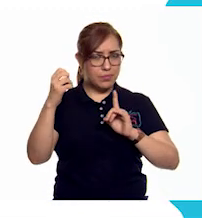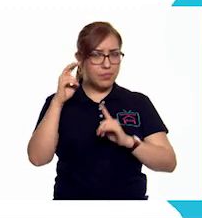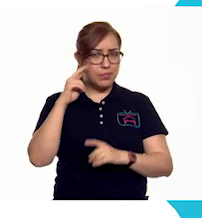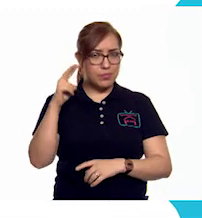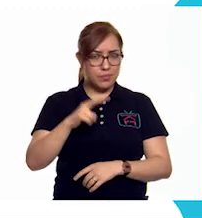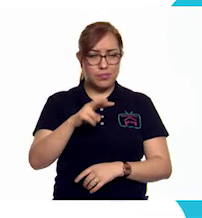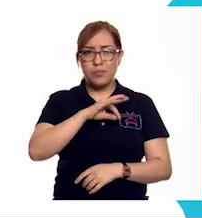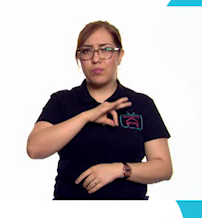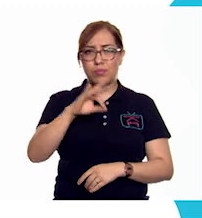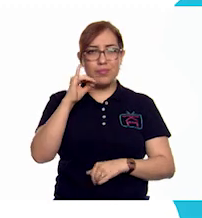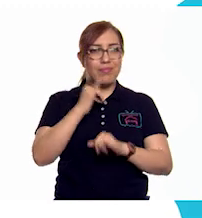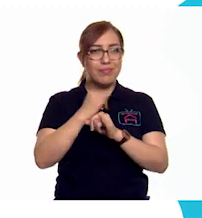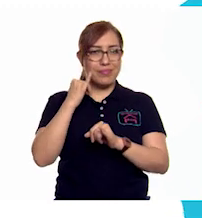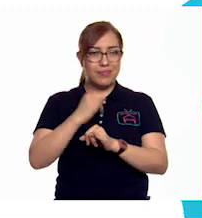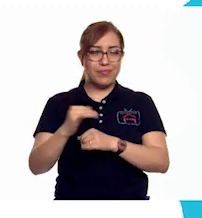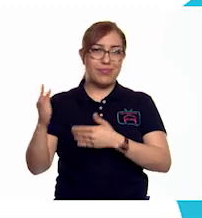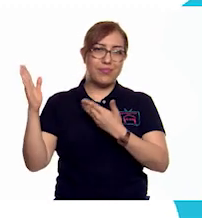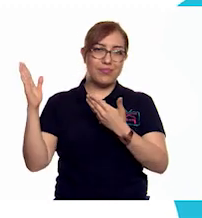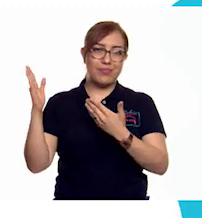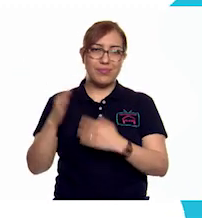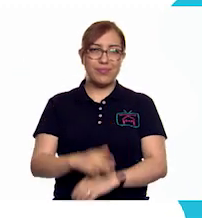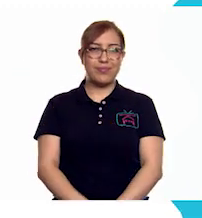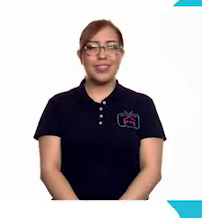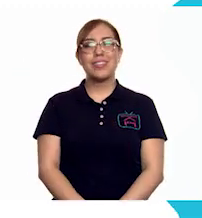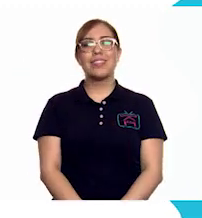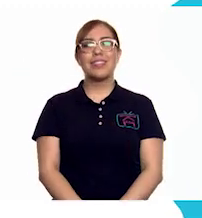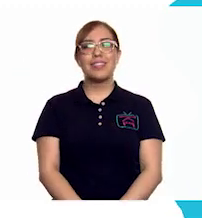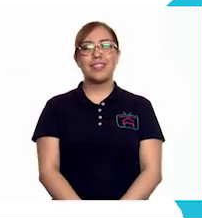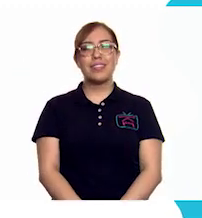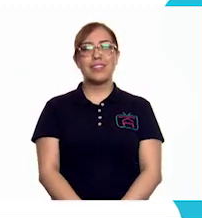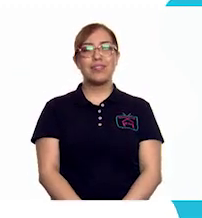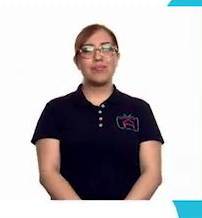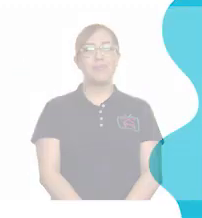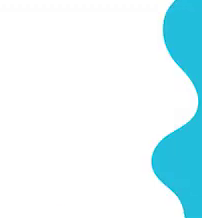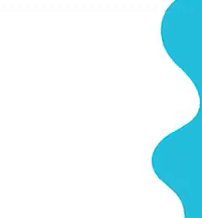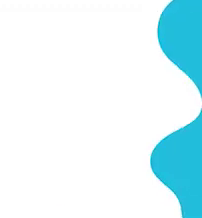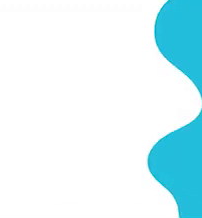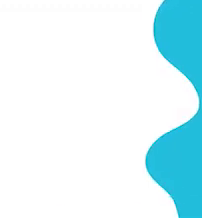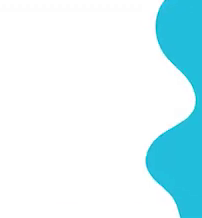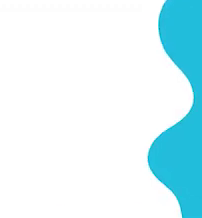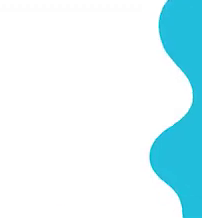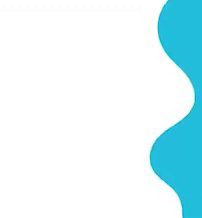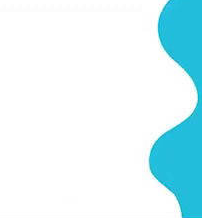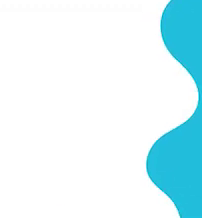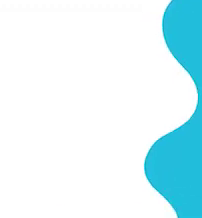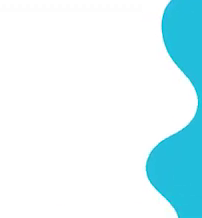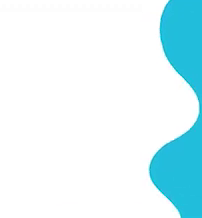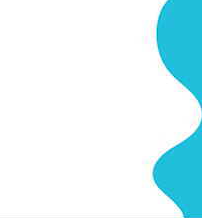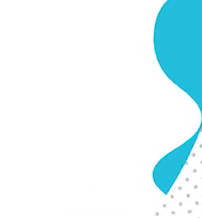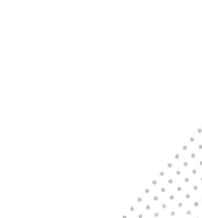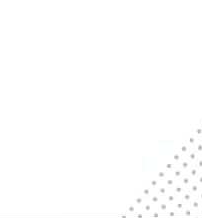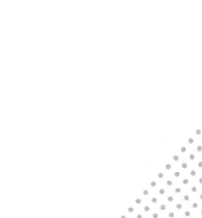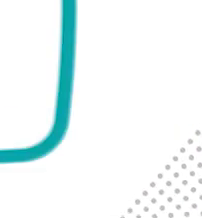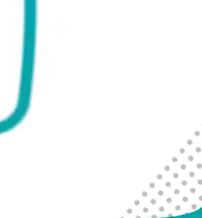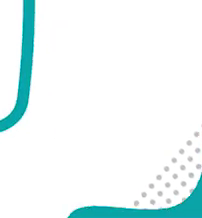los puedes encontrar en la siguiente liga: aprendeencasa.cep.gob.mx.